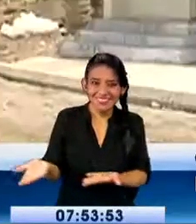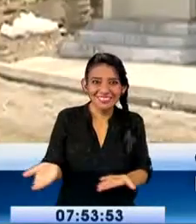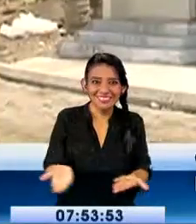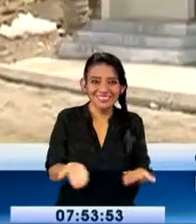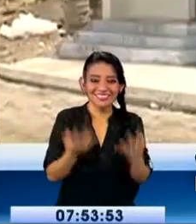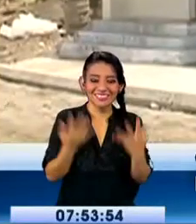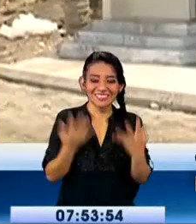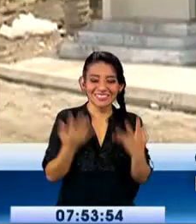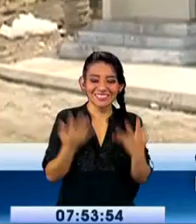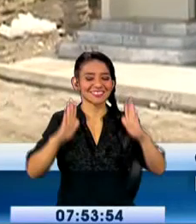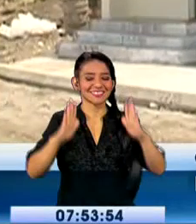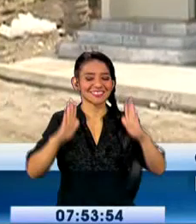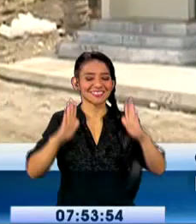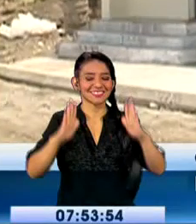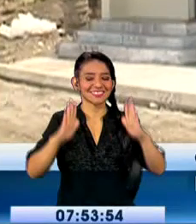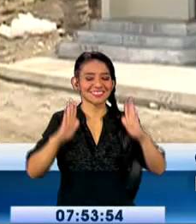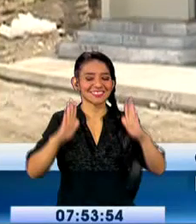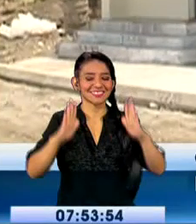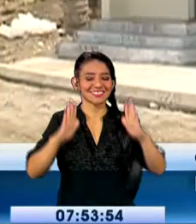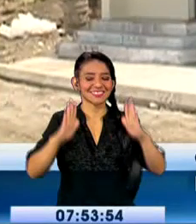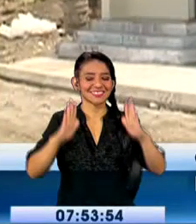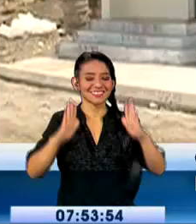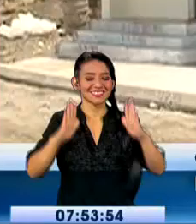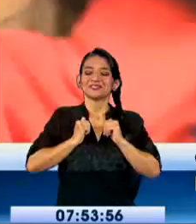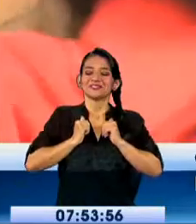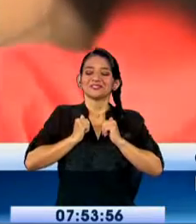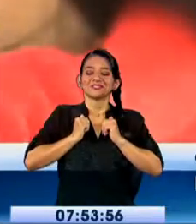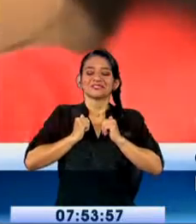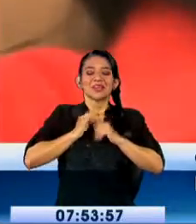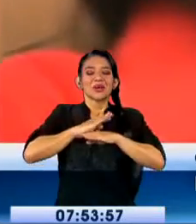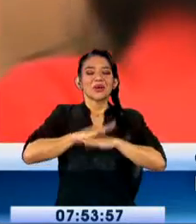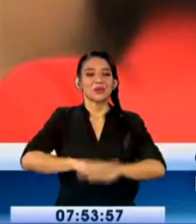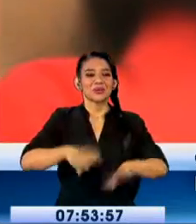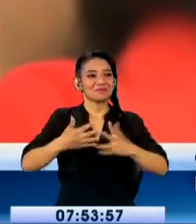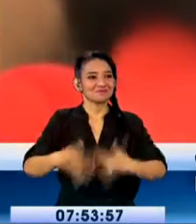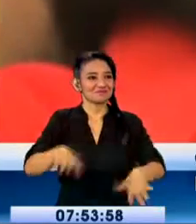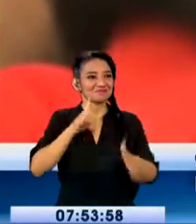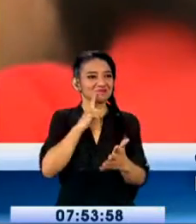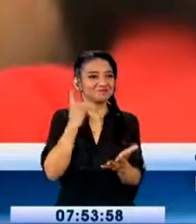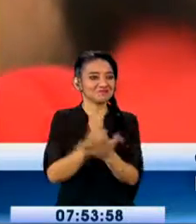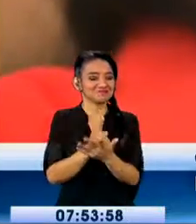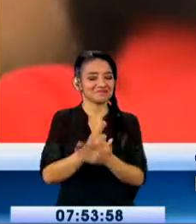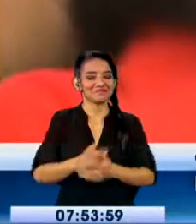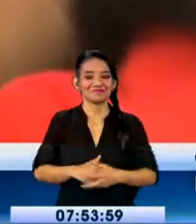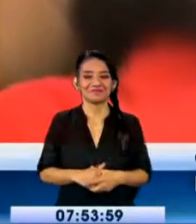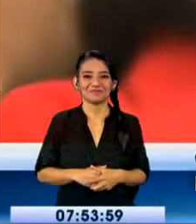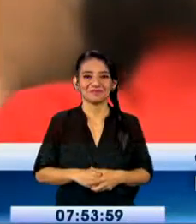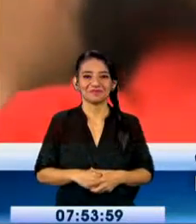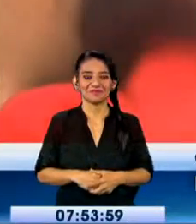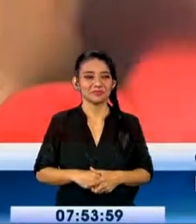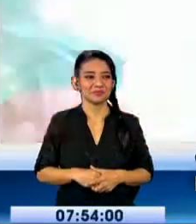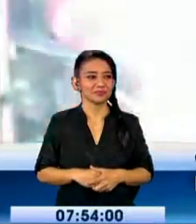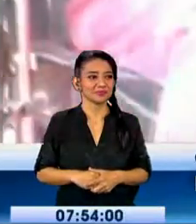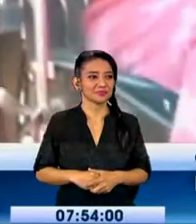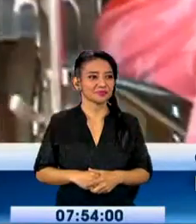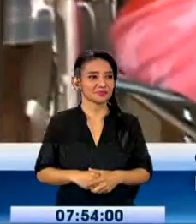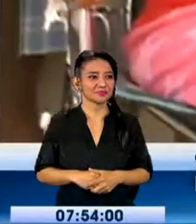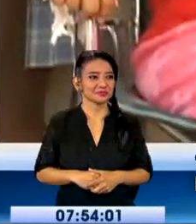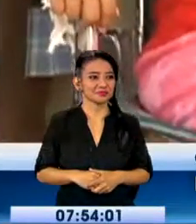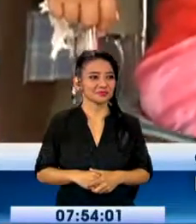su casa. Su nuevo lugar para vivir se había vuelto realidad. Tu corazón no para